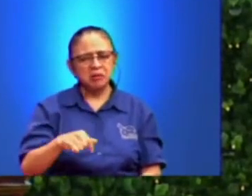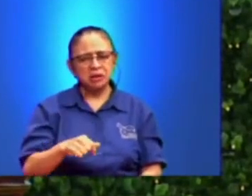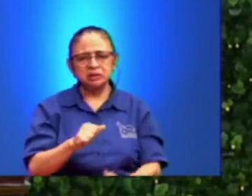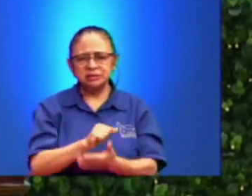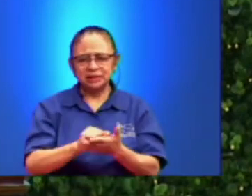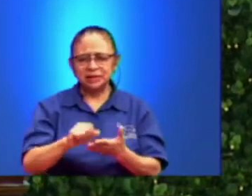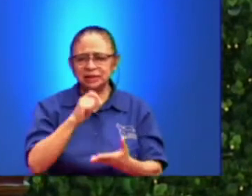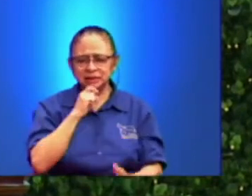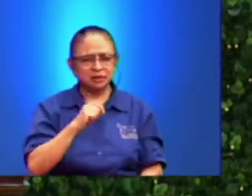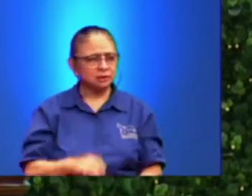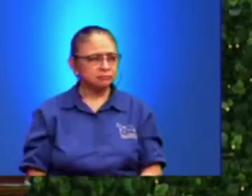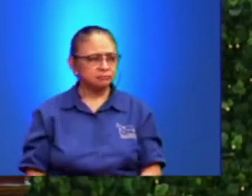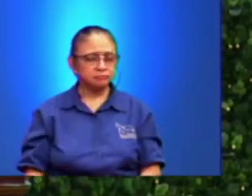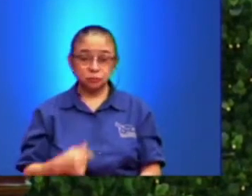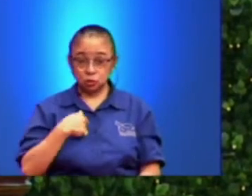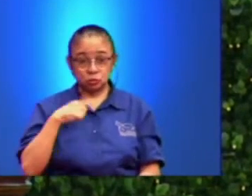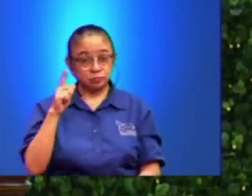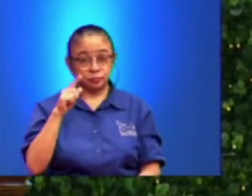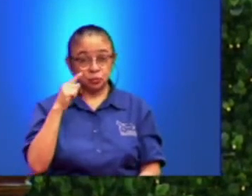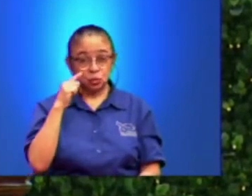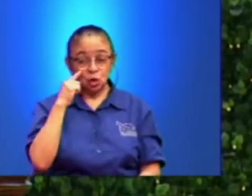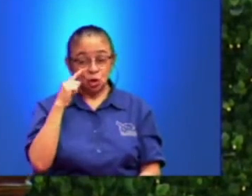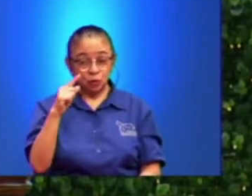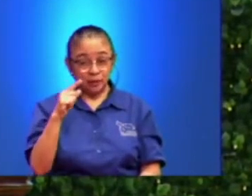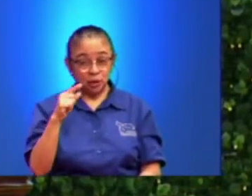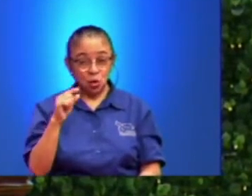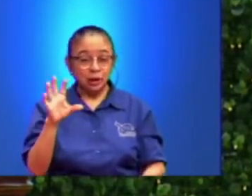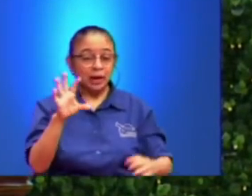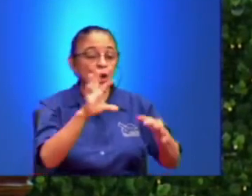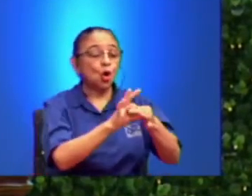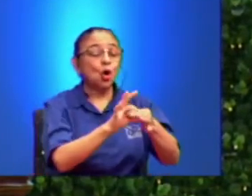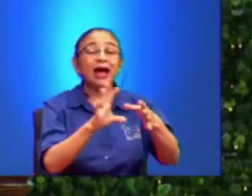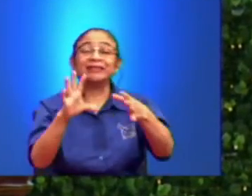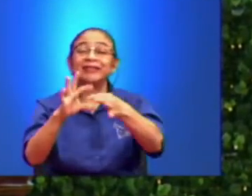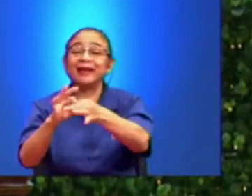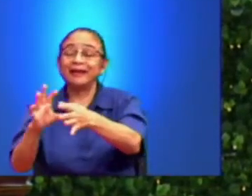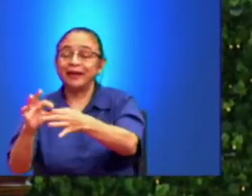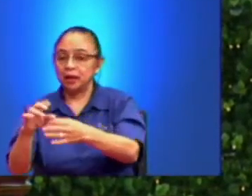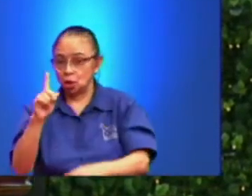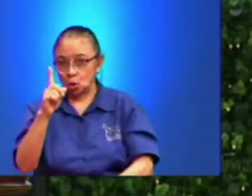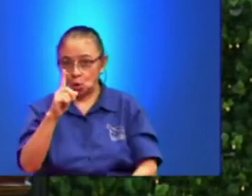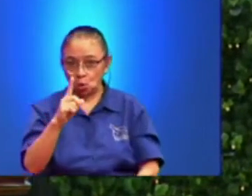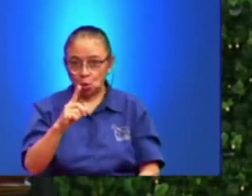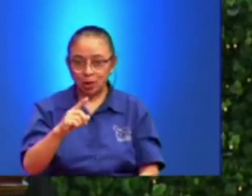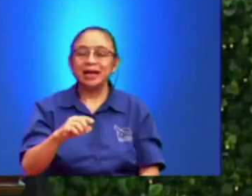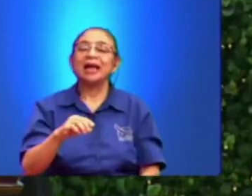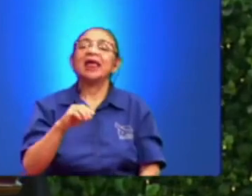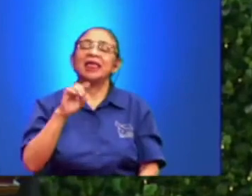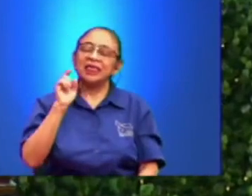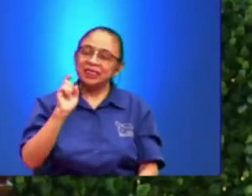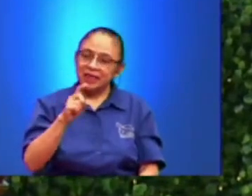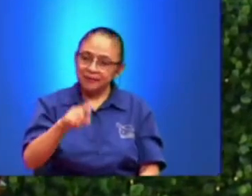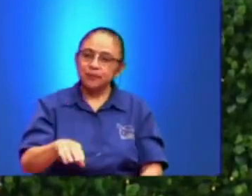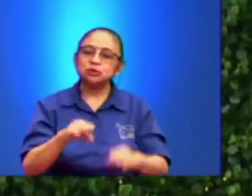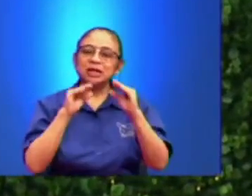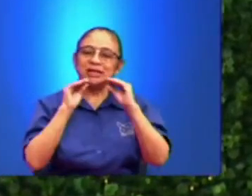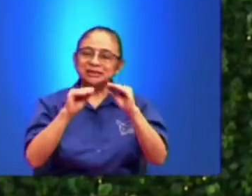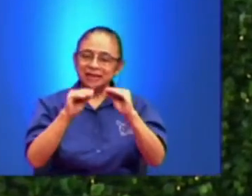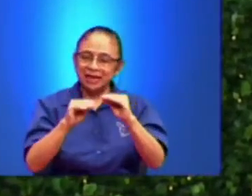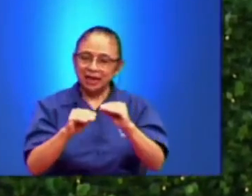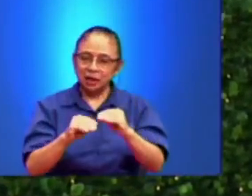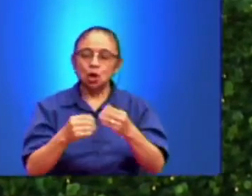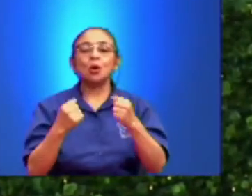no no lo veo congruente por qué razón por qué hay que enseñar qué es lo que lo que se va a